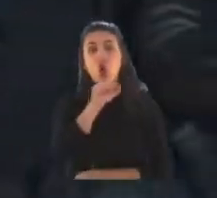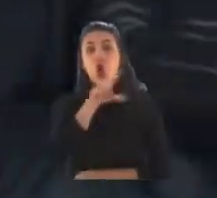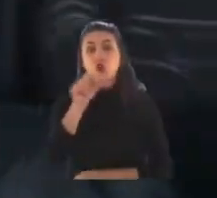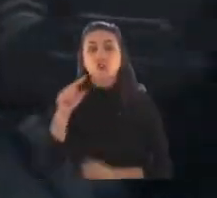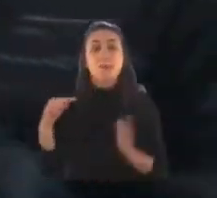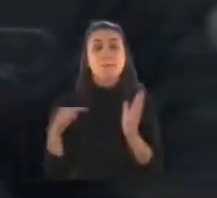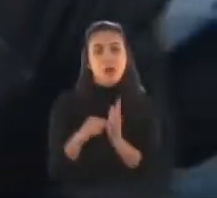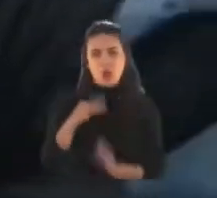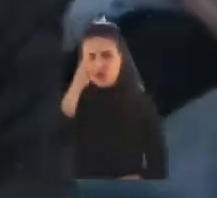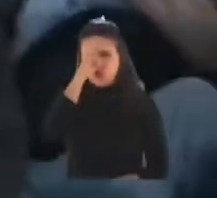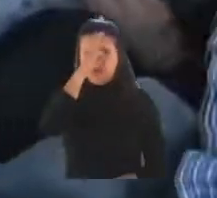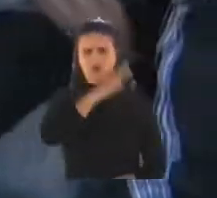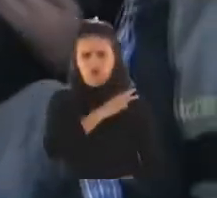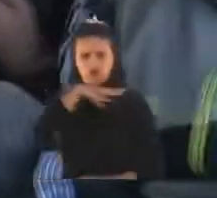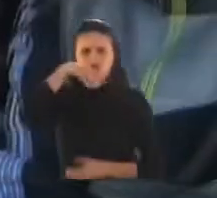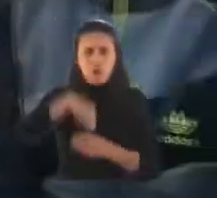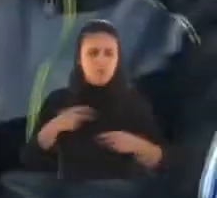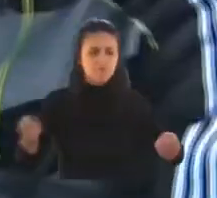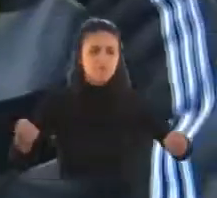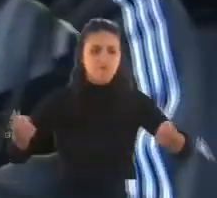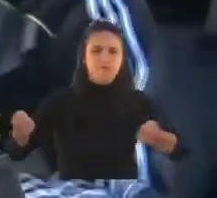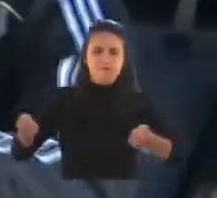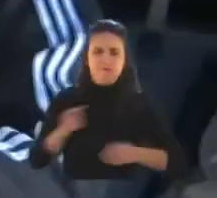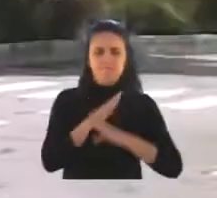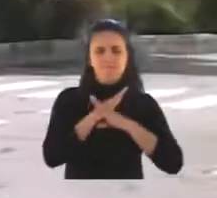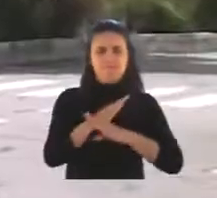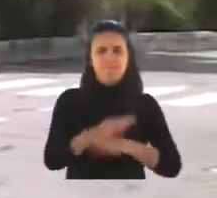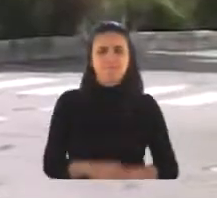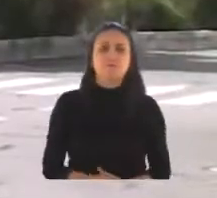soldados custodiarán la jornada electoral